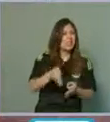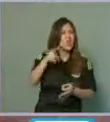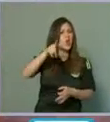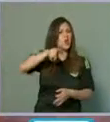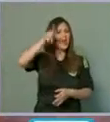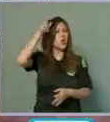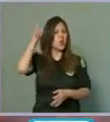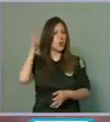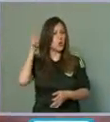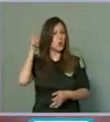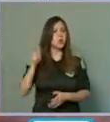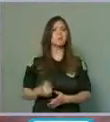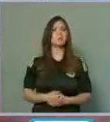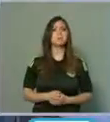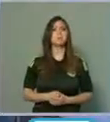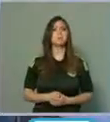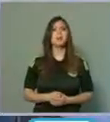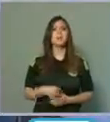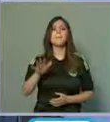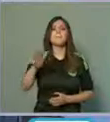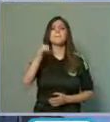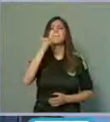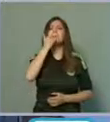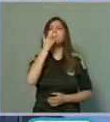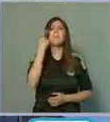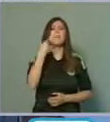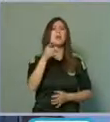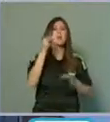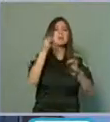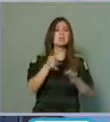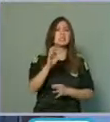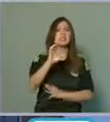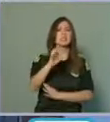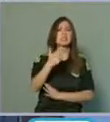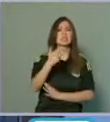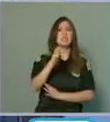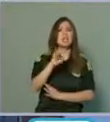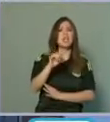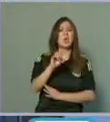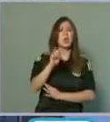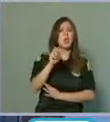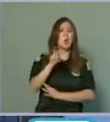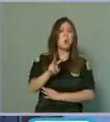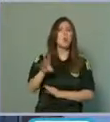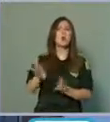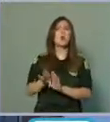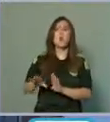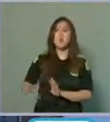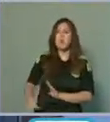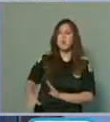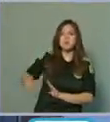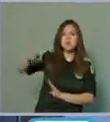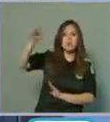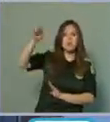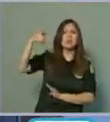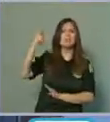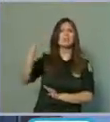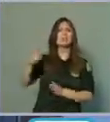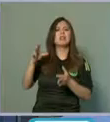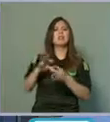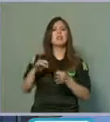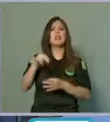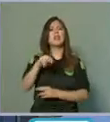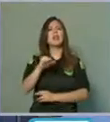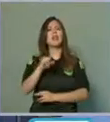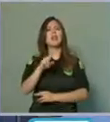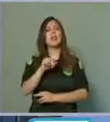acerca de quién fue Chejov, dónde creció, cómo fue evolucionando su narrativa y a qué se refieren cuando escuchamos